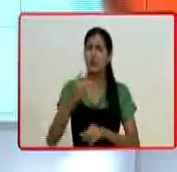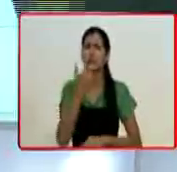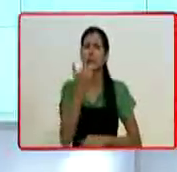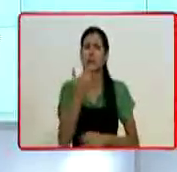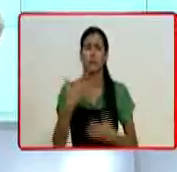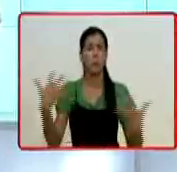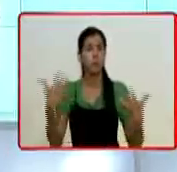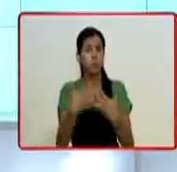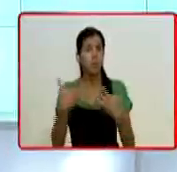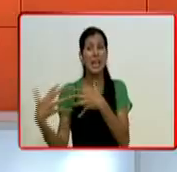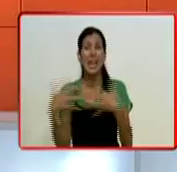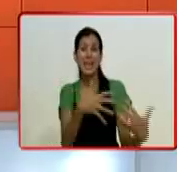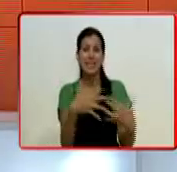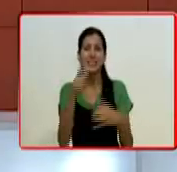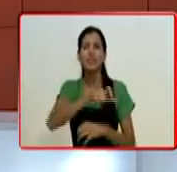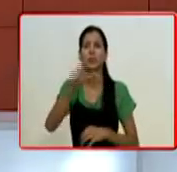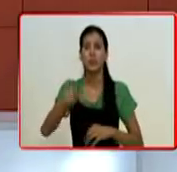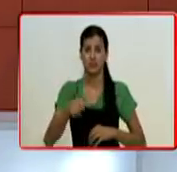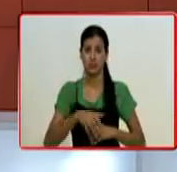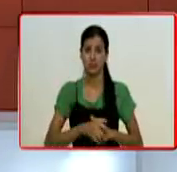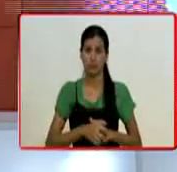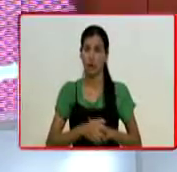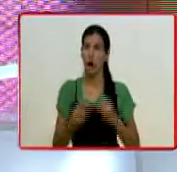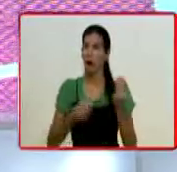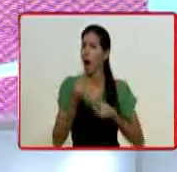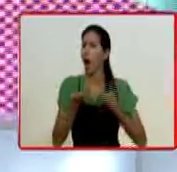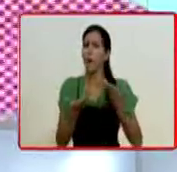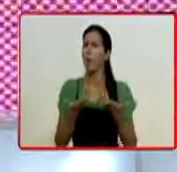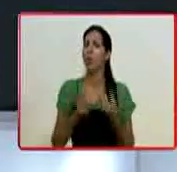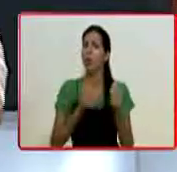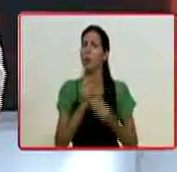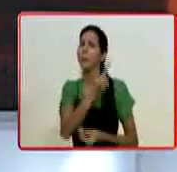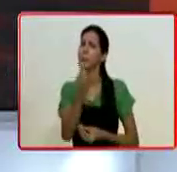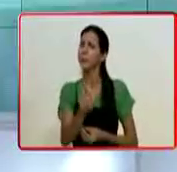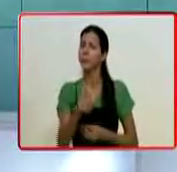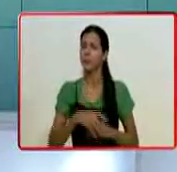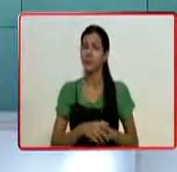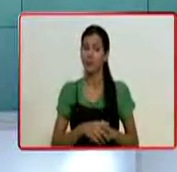guerra civil. ¿Y cómo se hace esto? Se estructuran grupos de élites